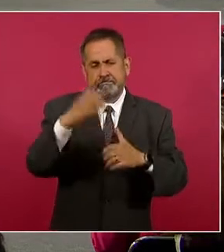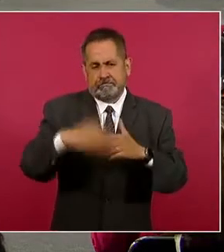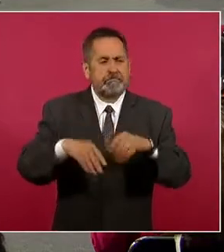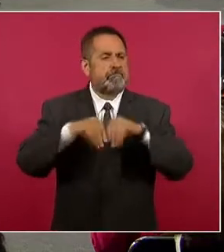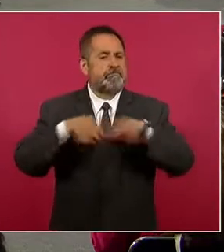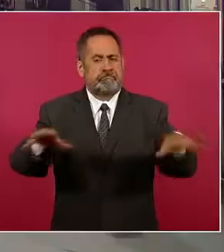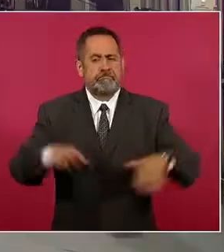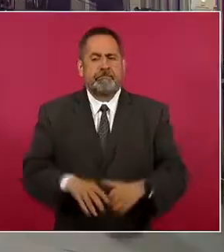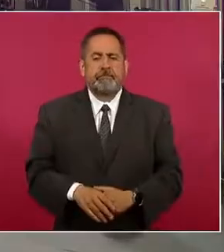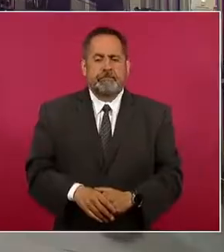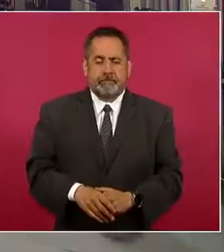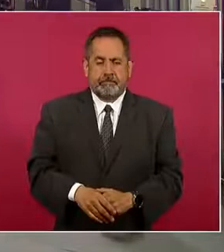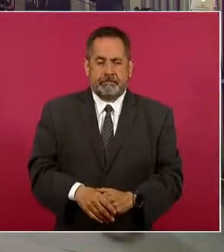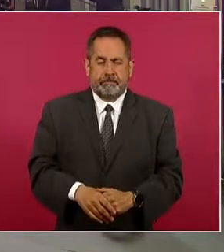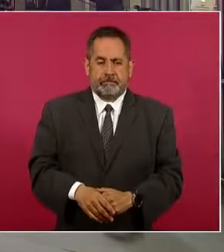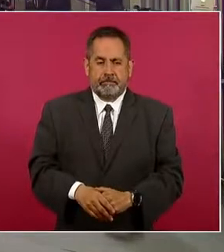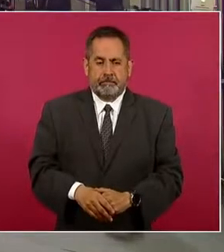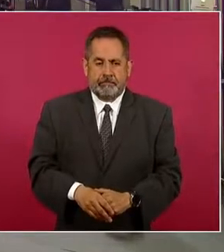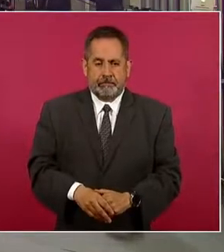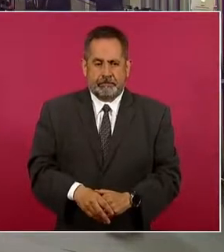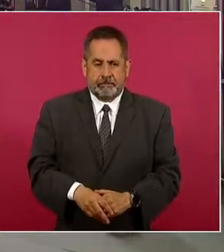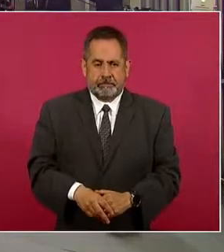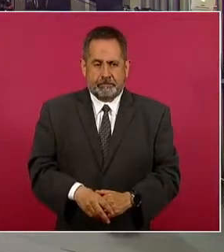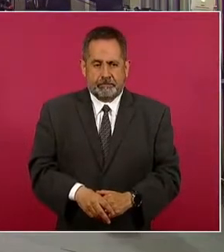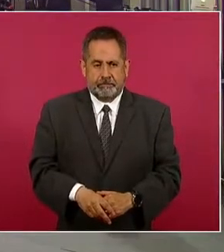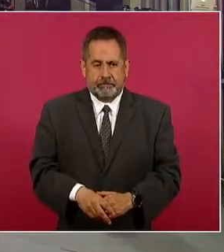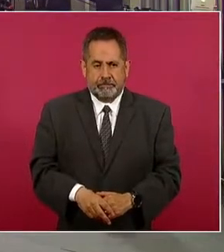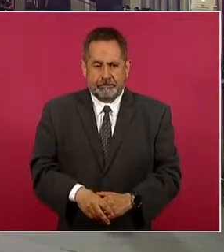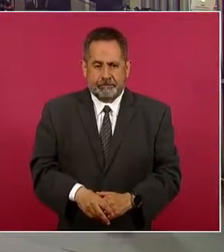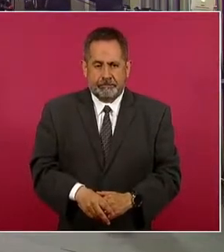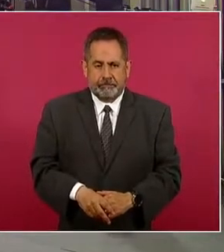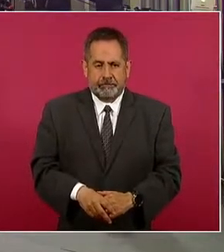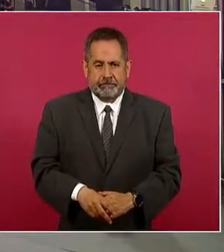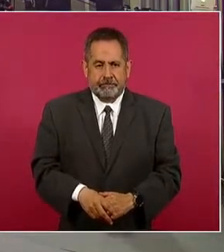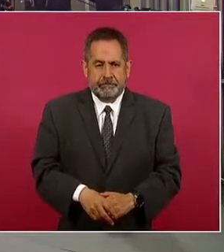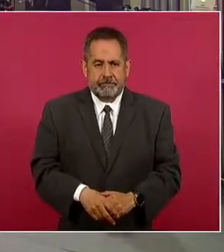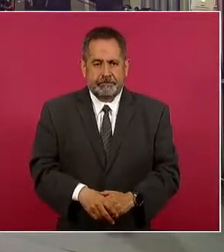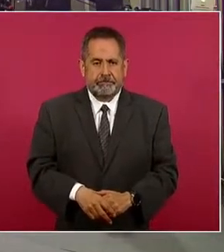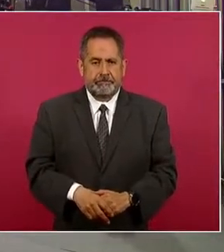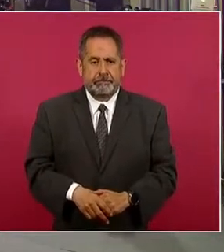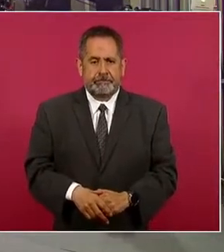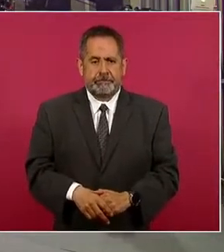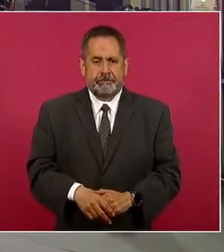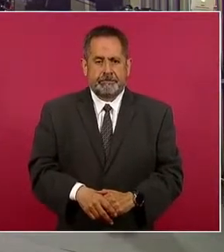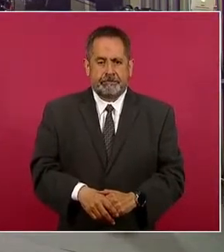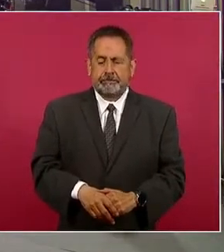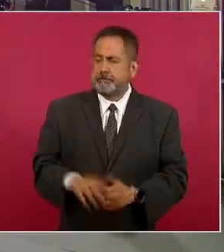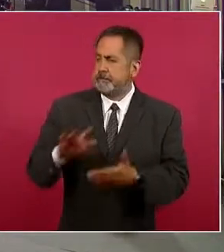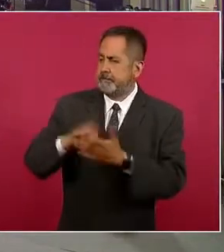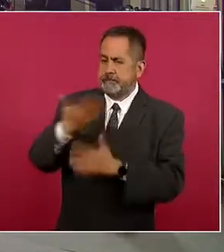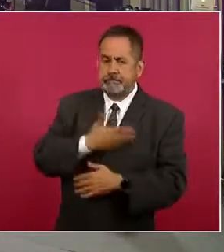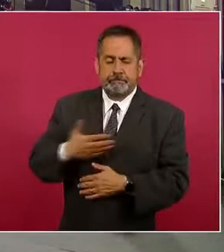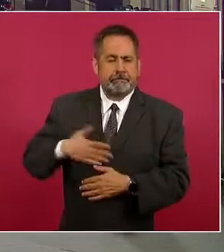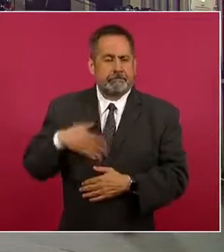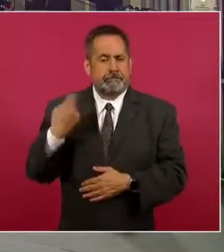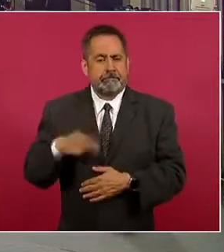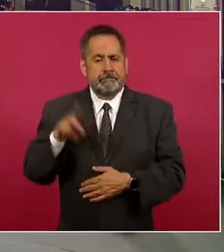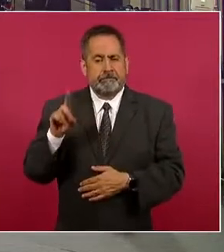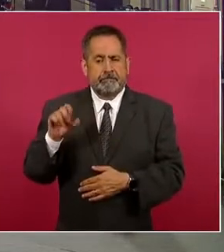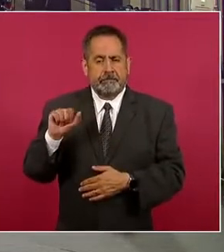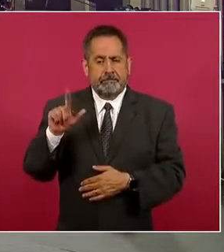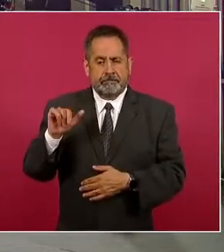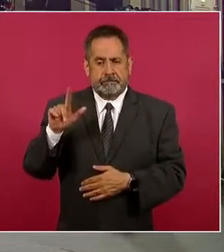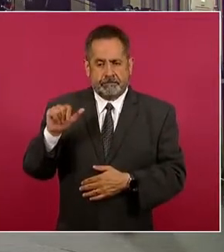Muchas gracias. Compañera, compañera. Gracias, presidente. Dalila Escobar, de